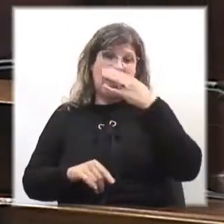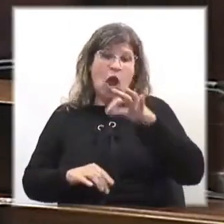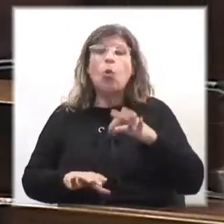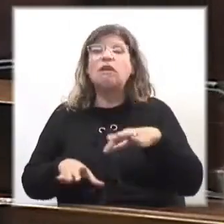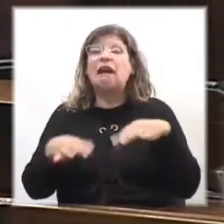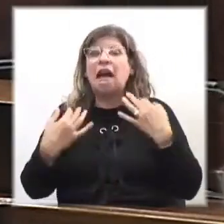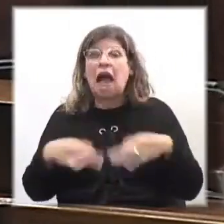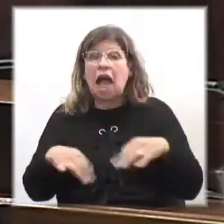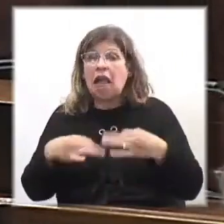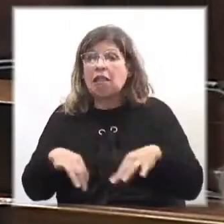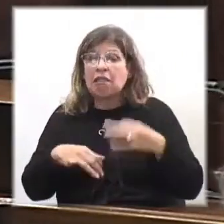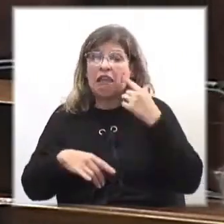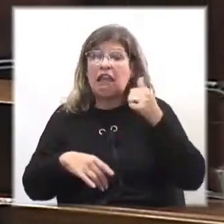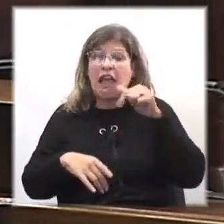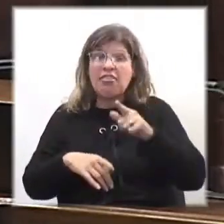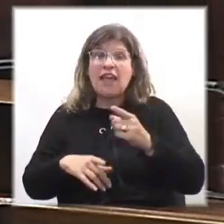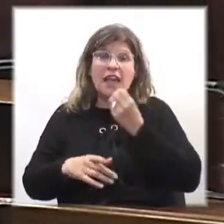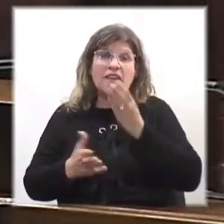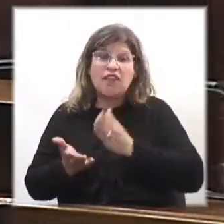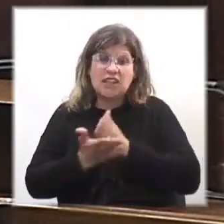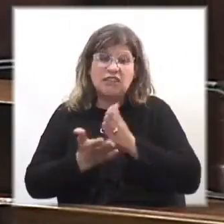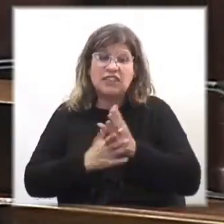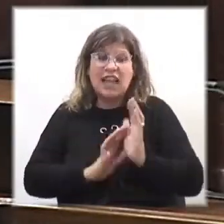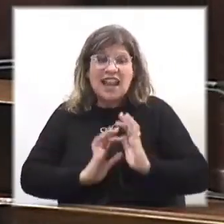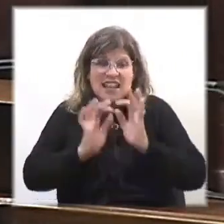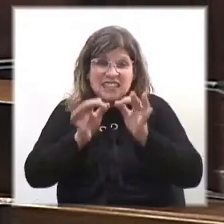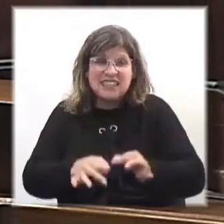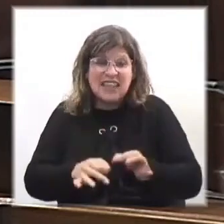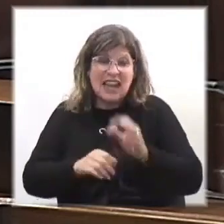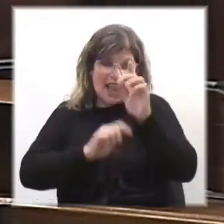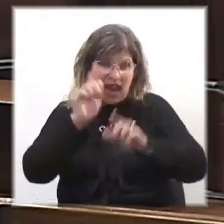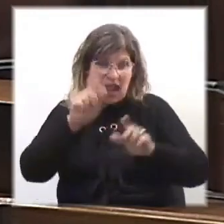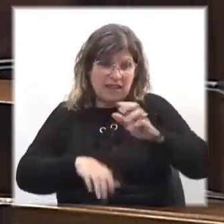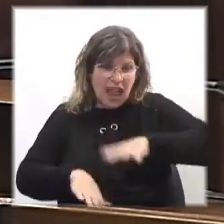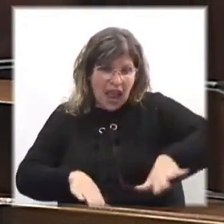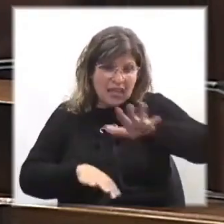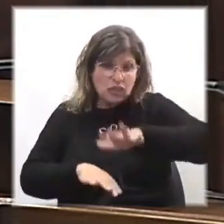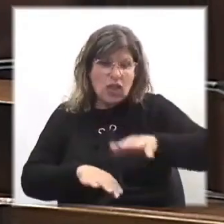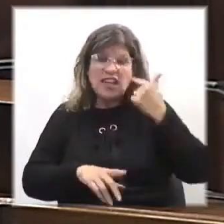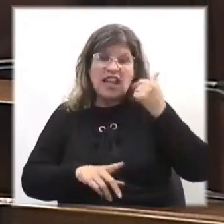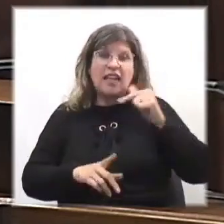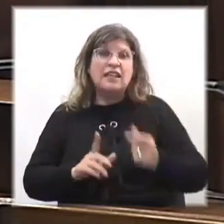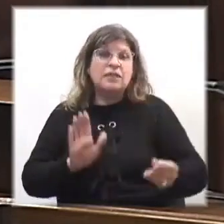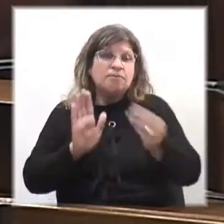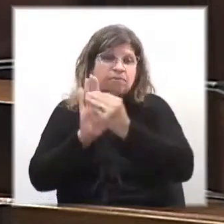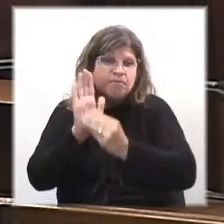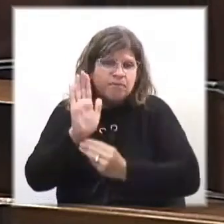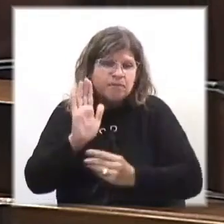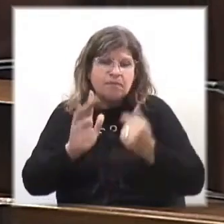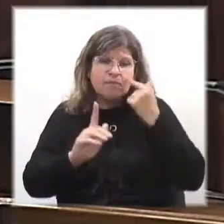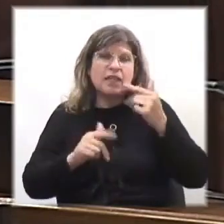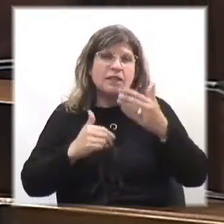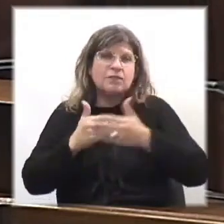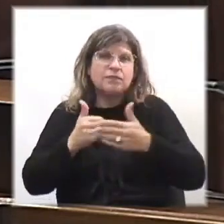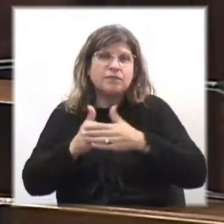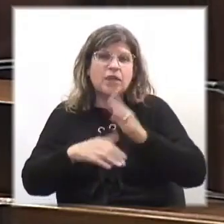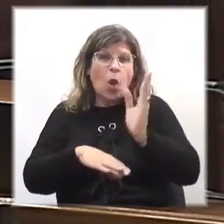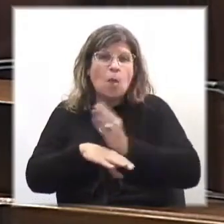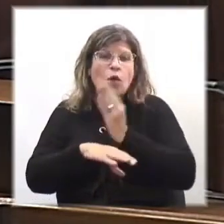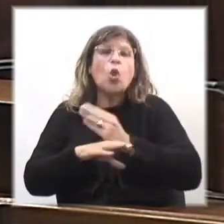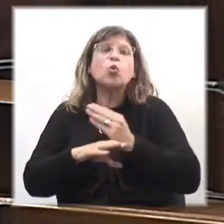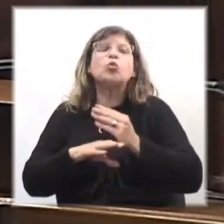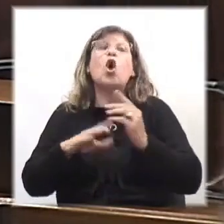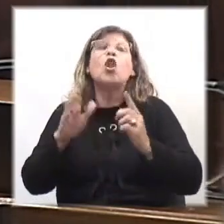garantía de que el beneficio llegue a la ciudadanía es Estableciendo parámetros cercanos a un producto